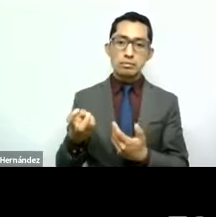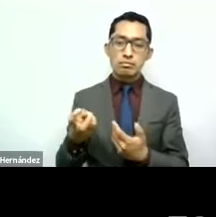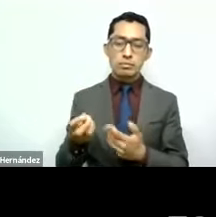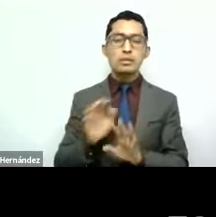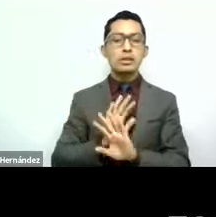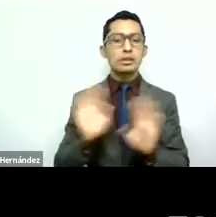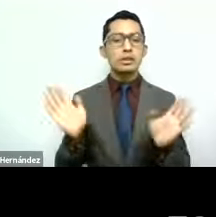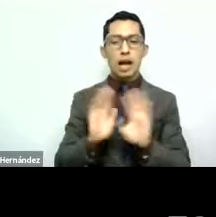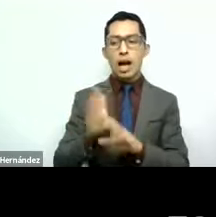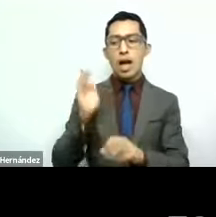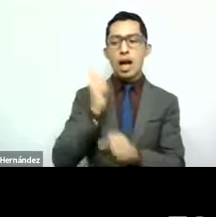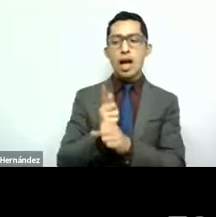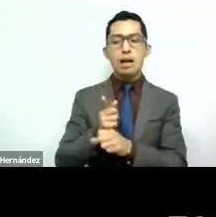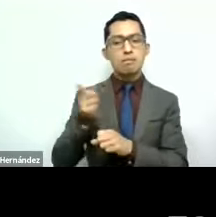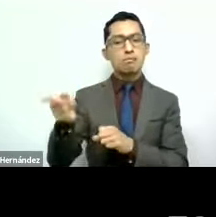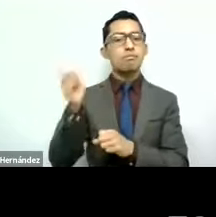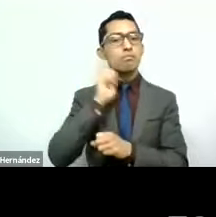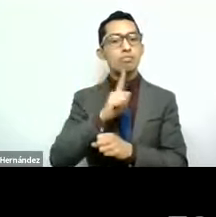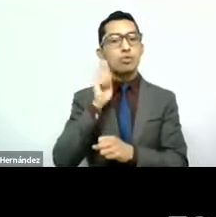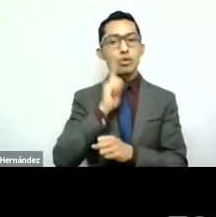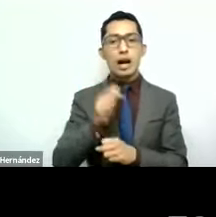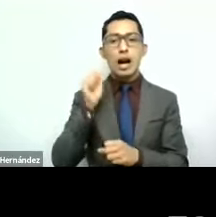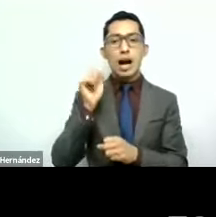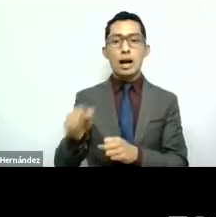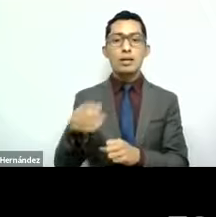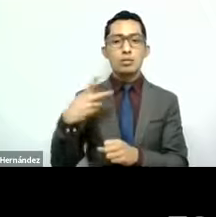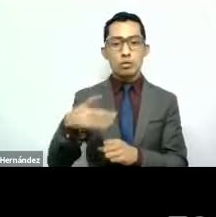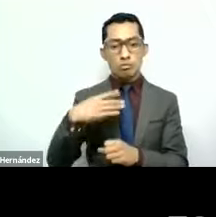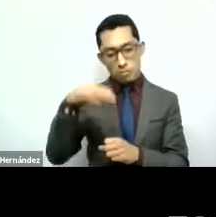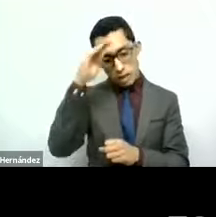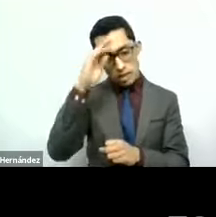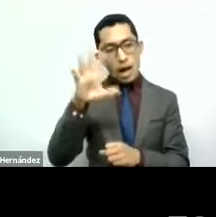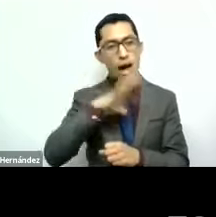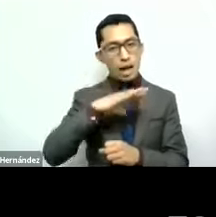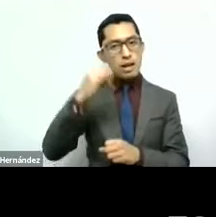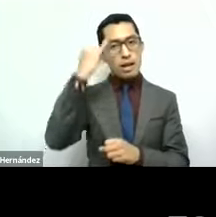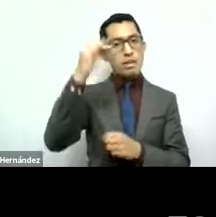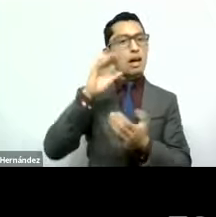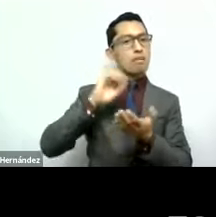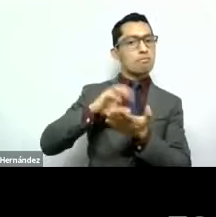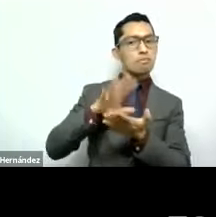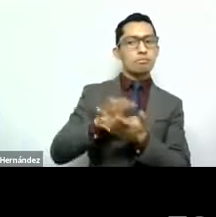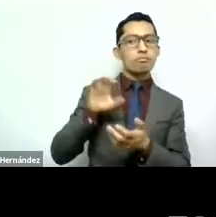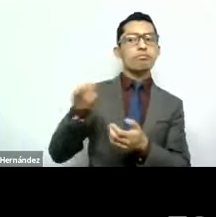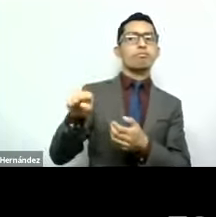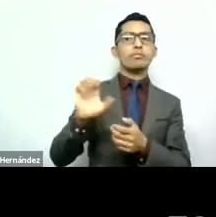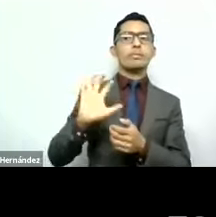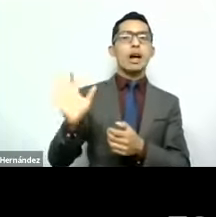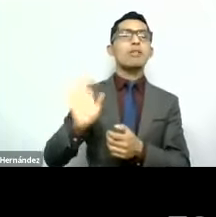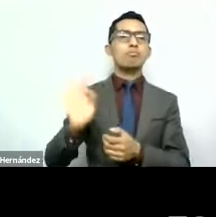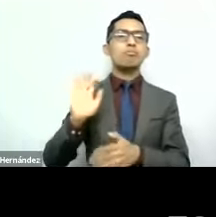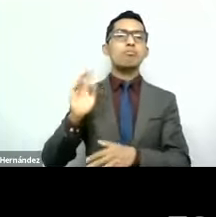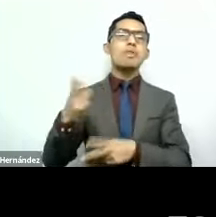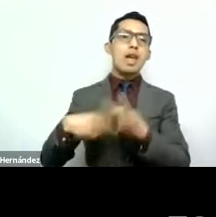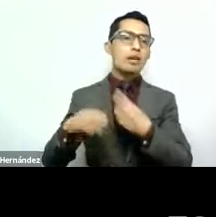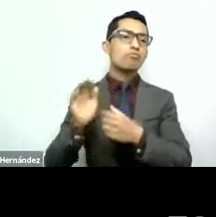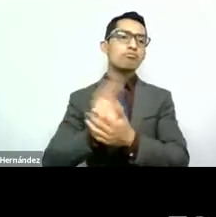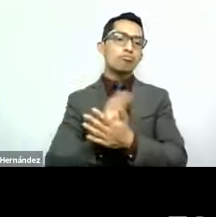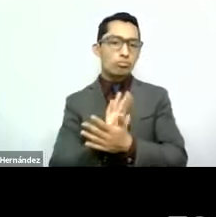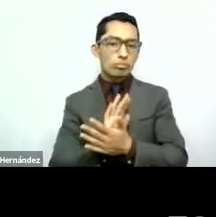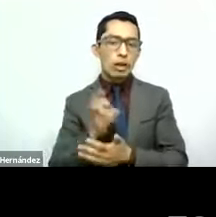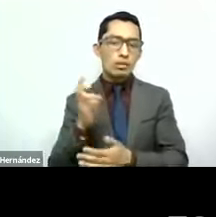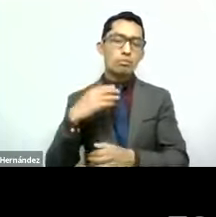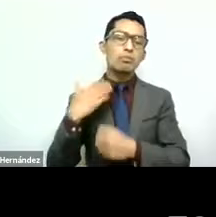categoría que me ubica en un criterio de una posible discriminación, pues